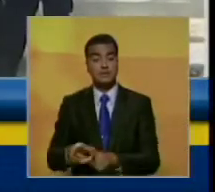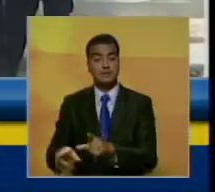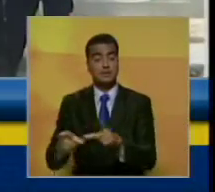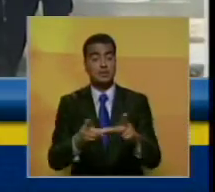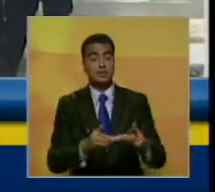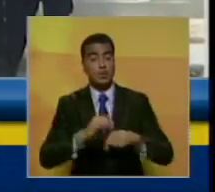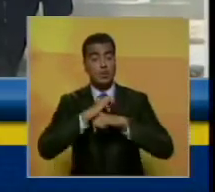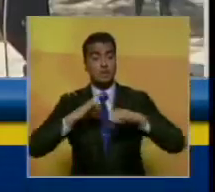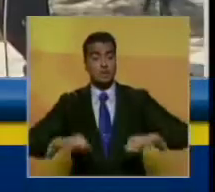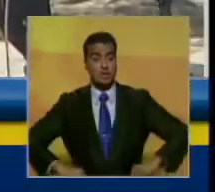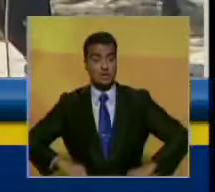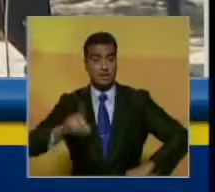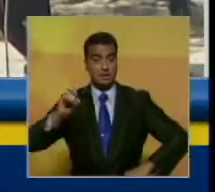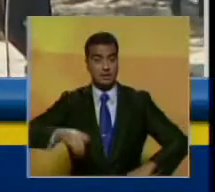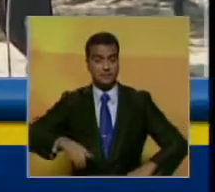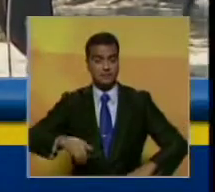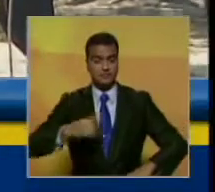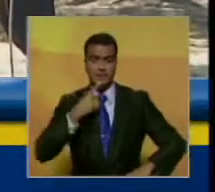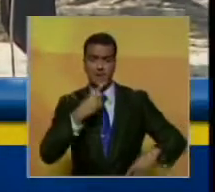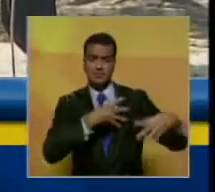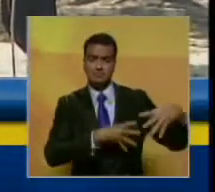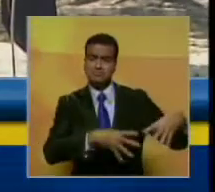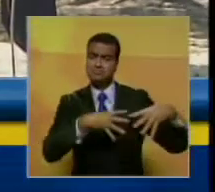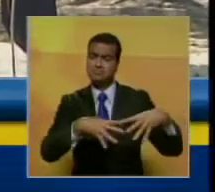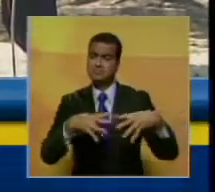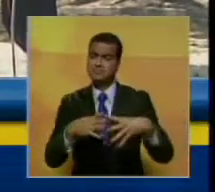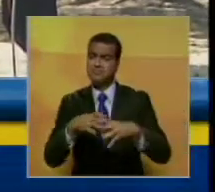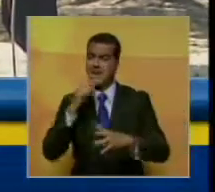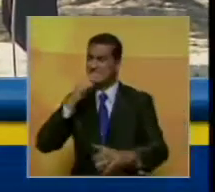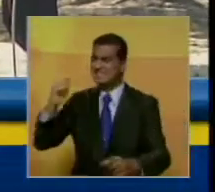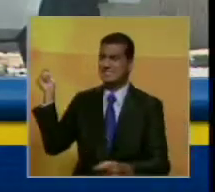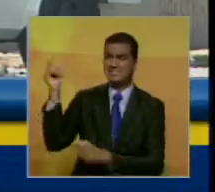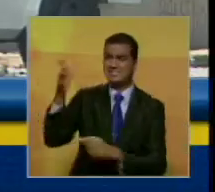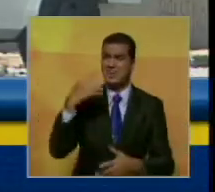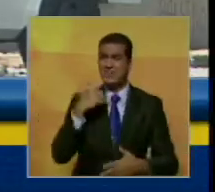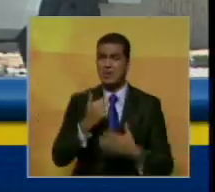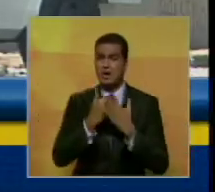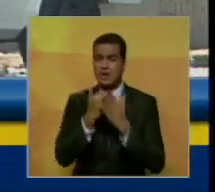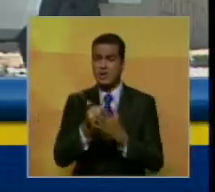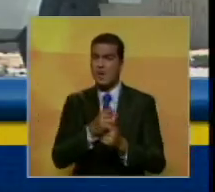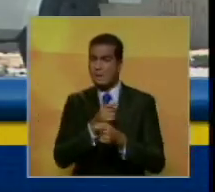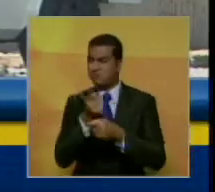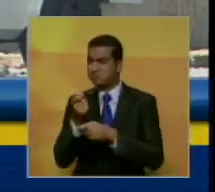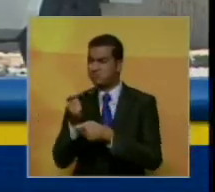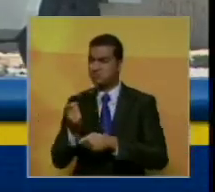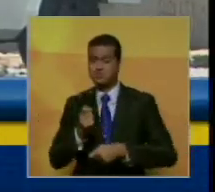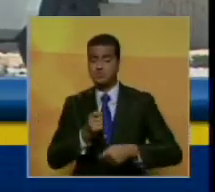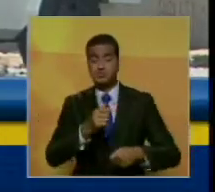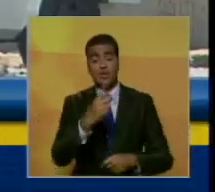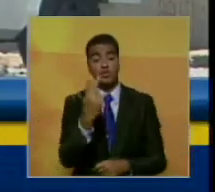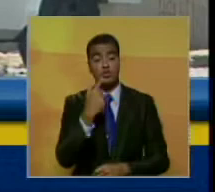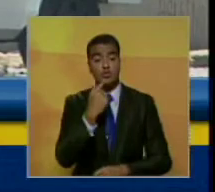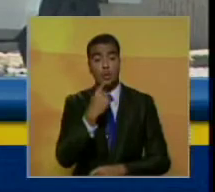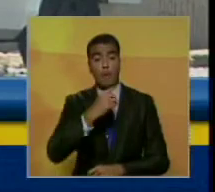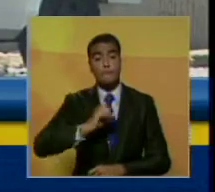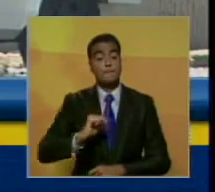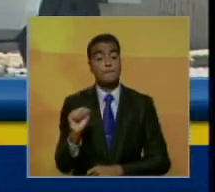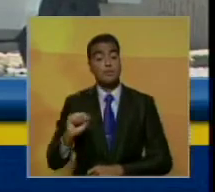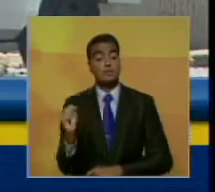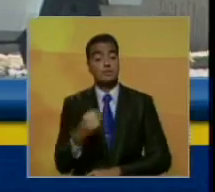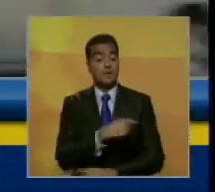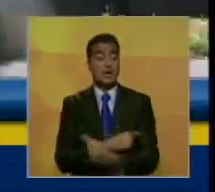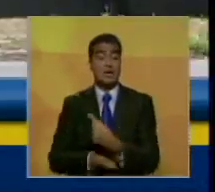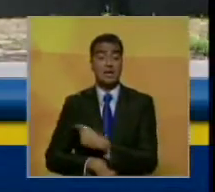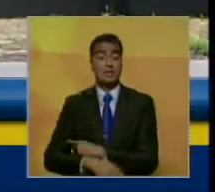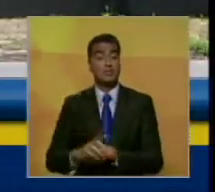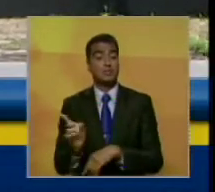y Guardia Nacional. Los manifestantes incluso lanzaron fuegos artificiales con la ayuda de morteros, provocando que 2 funcionarios de la